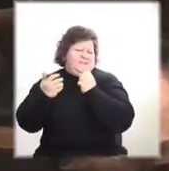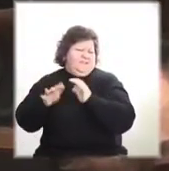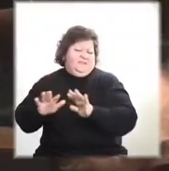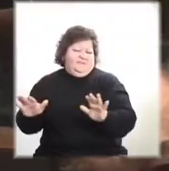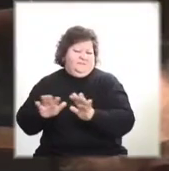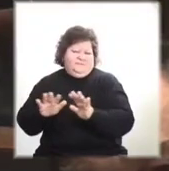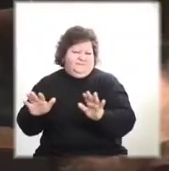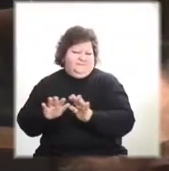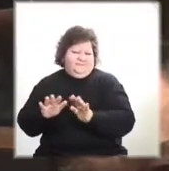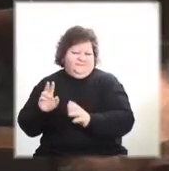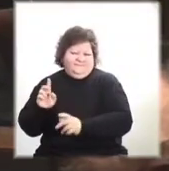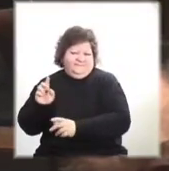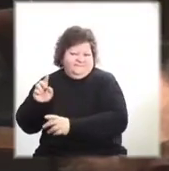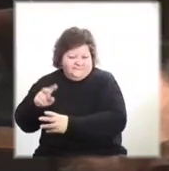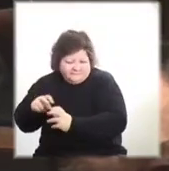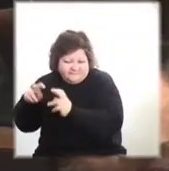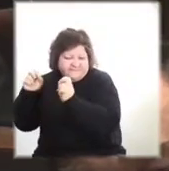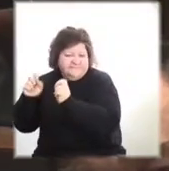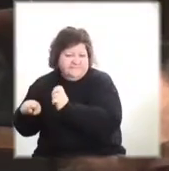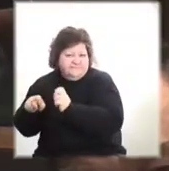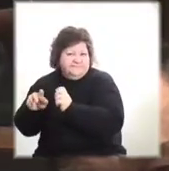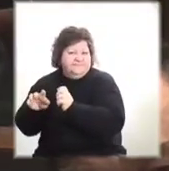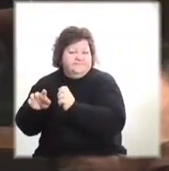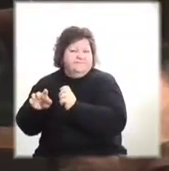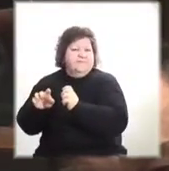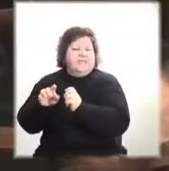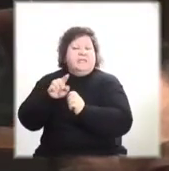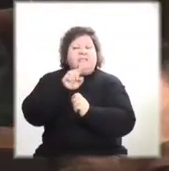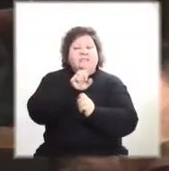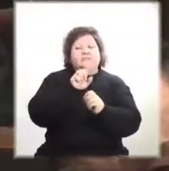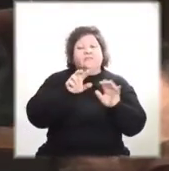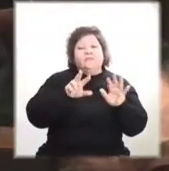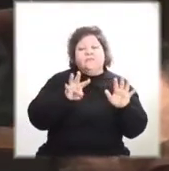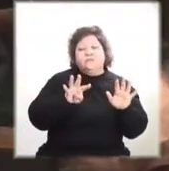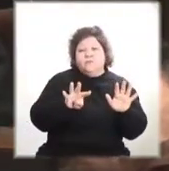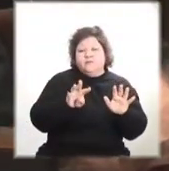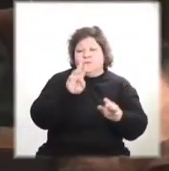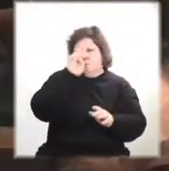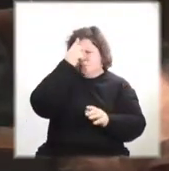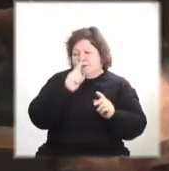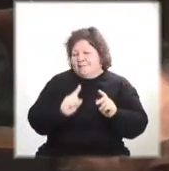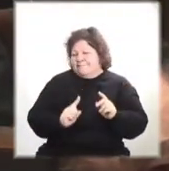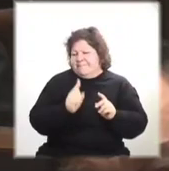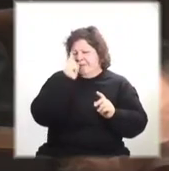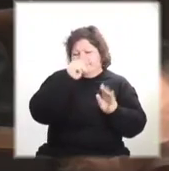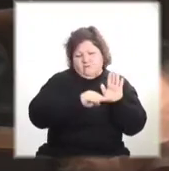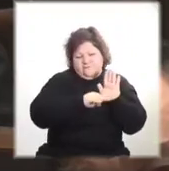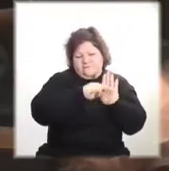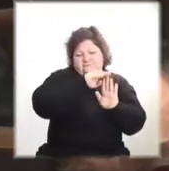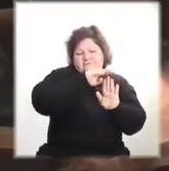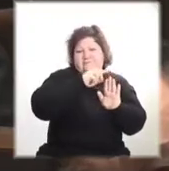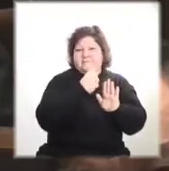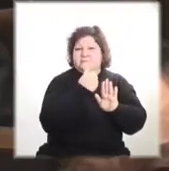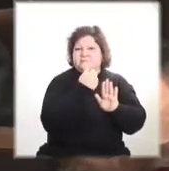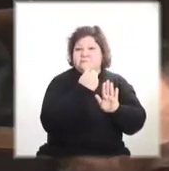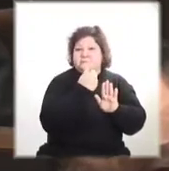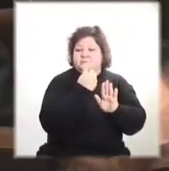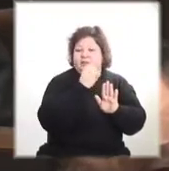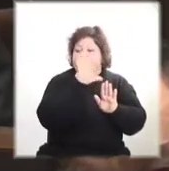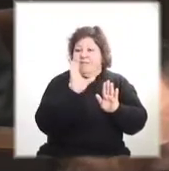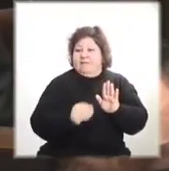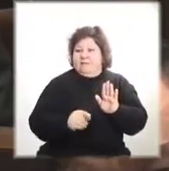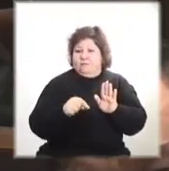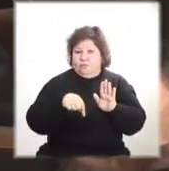Y de esos 139, el Uruguay está primero en América del Sur